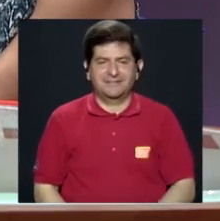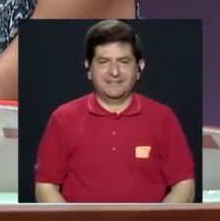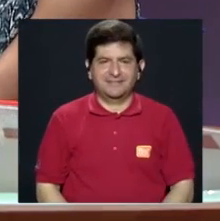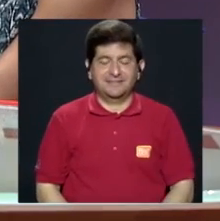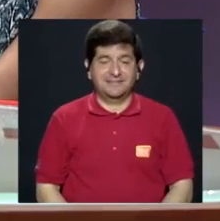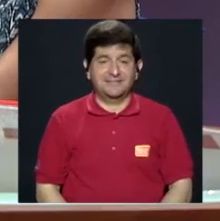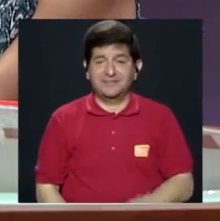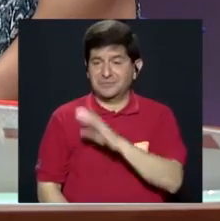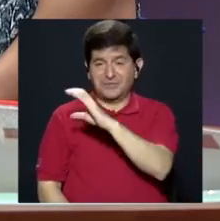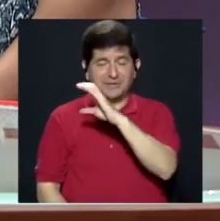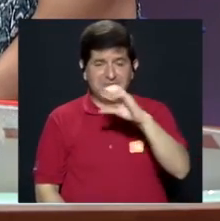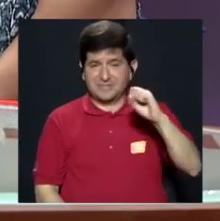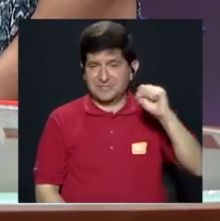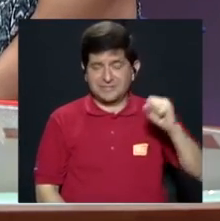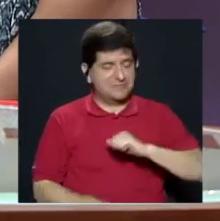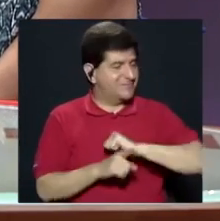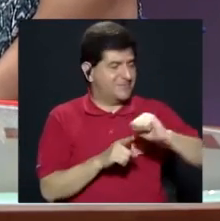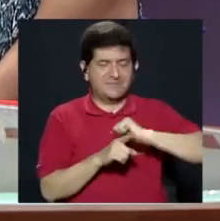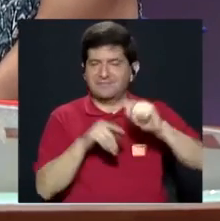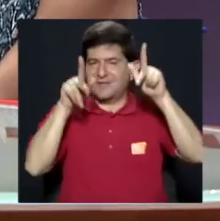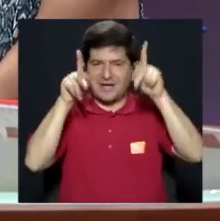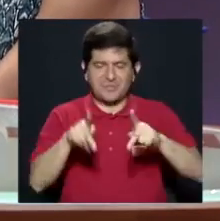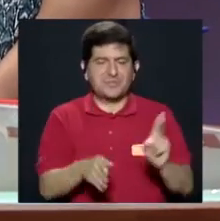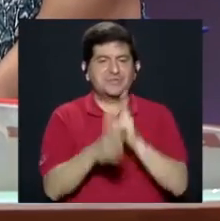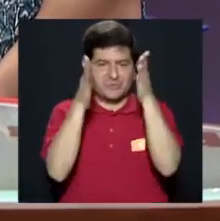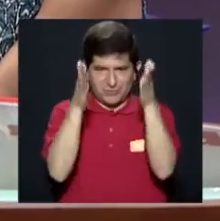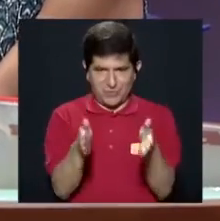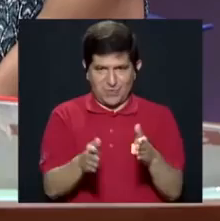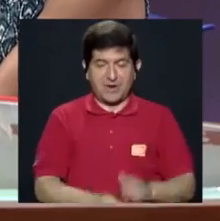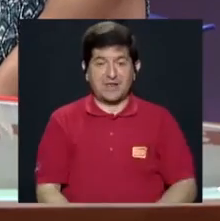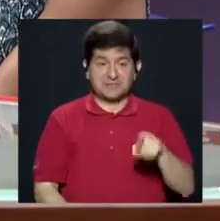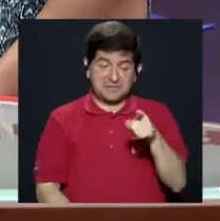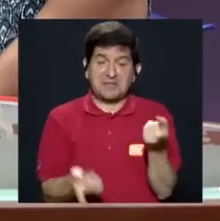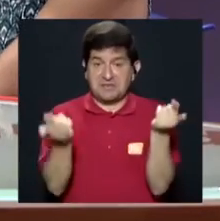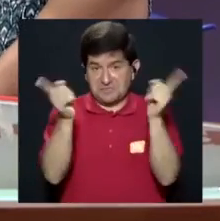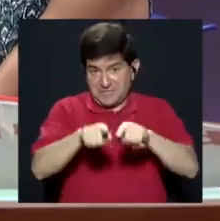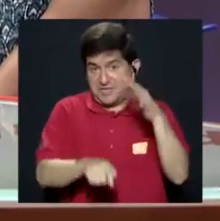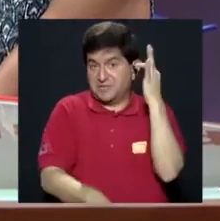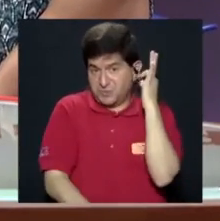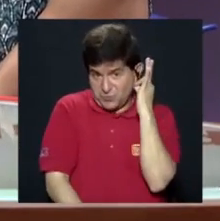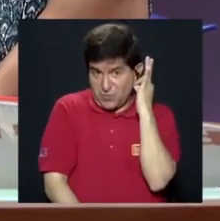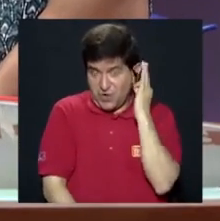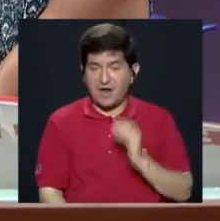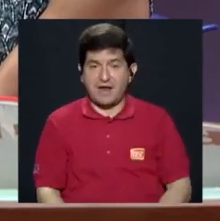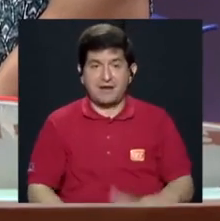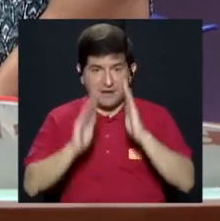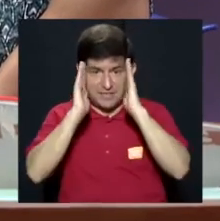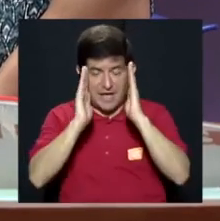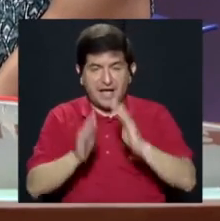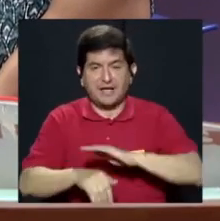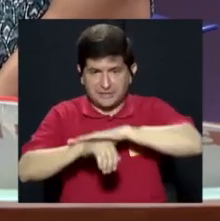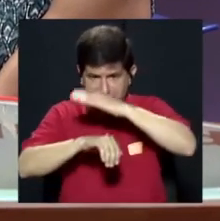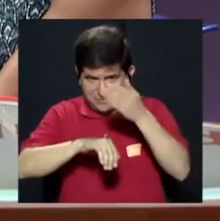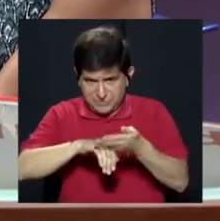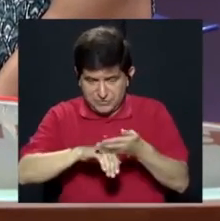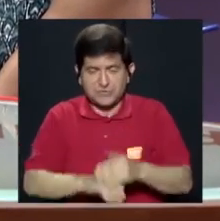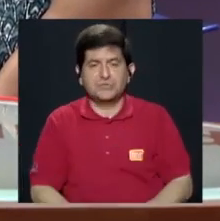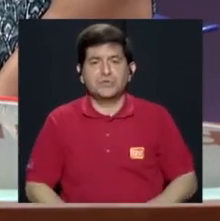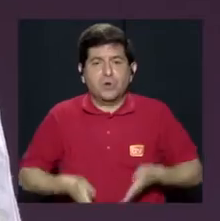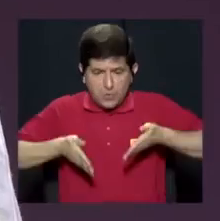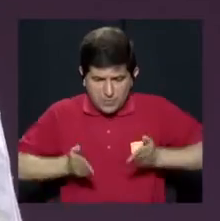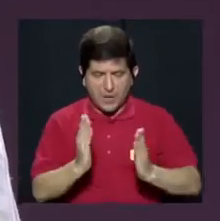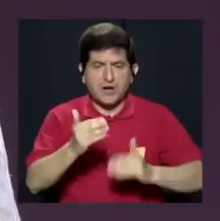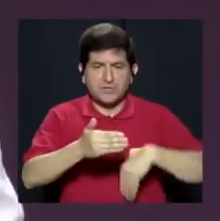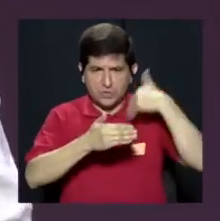no está dándole capacitación a las personas usuarias, por lo menos en este caso, a las mujeres en atención del embarazo, parto y posparto, desde